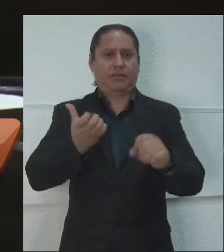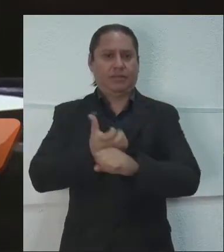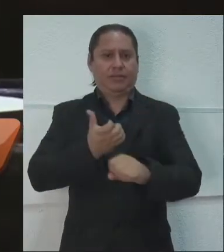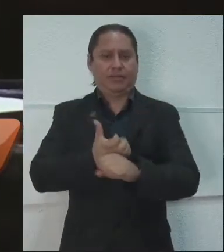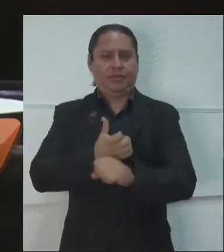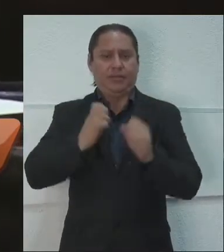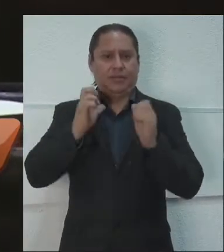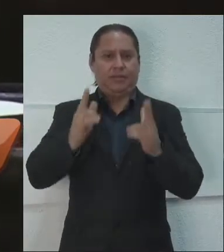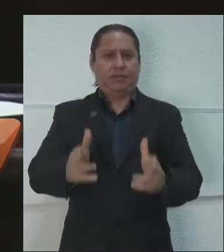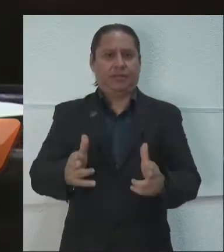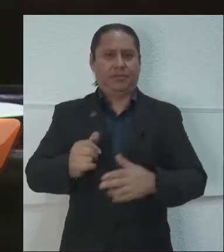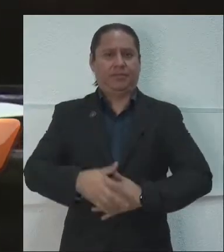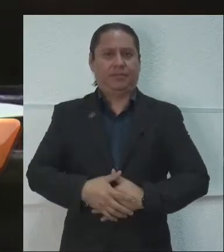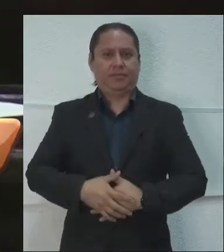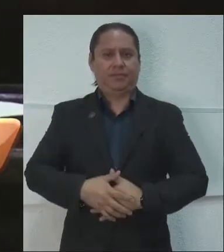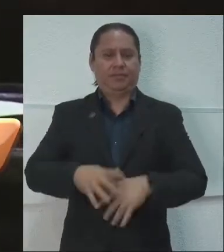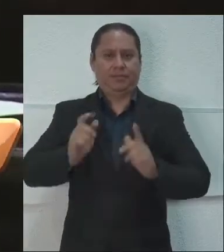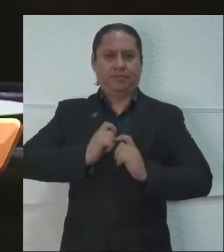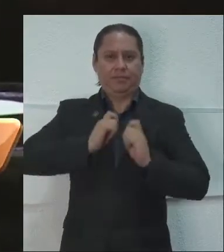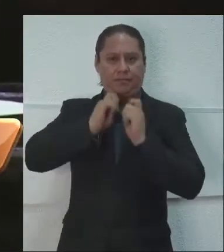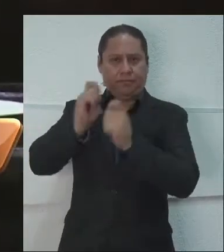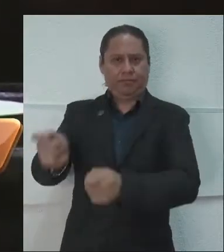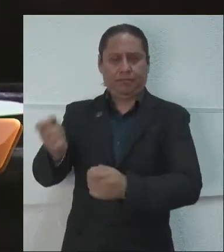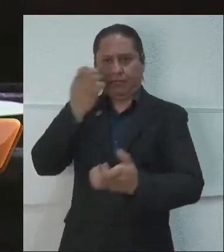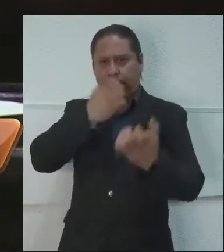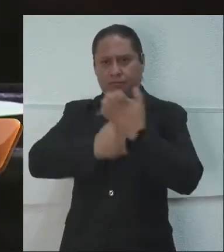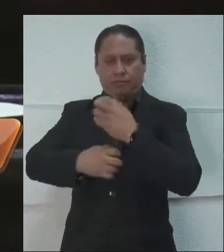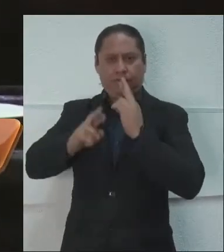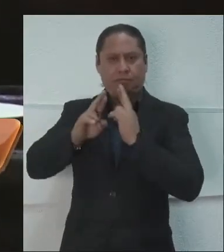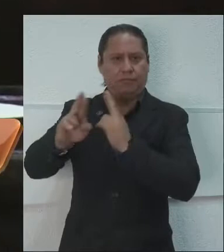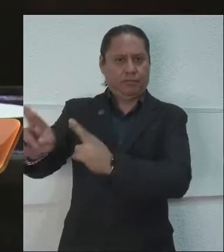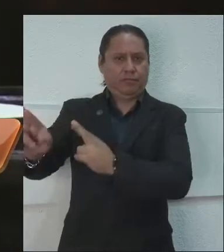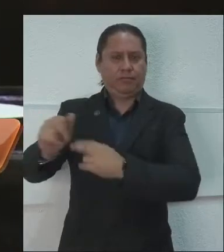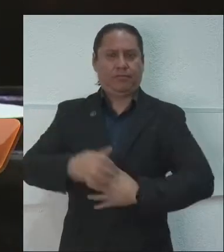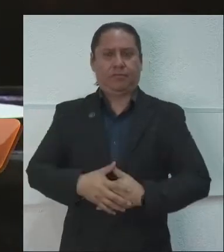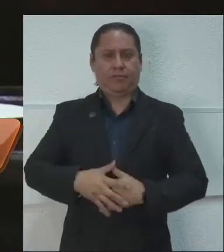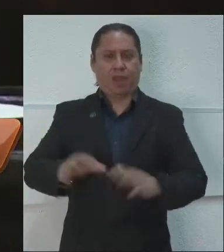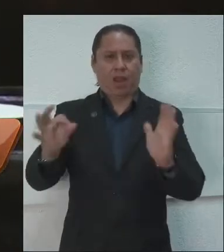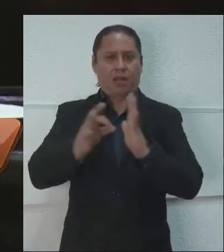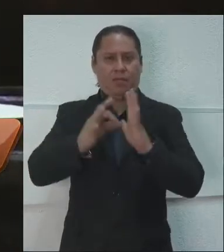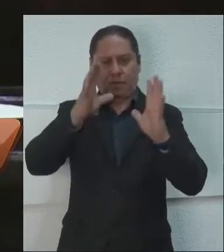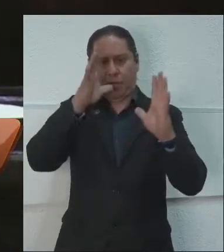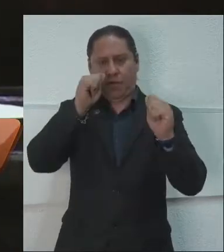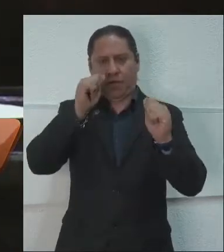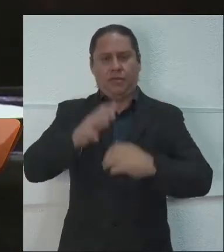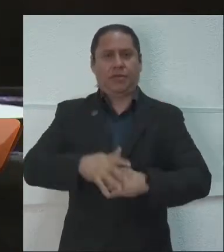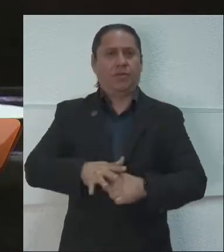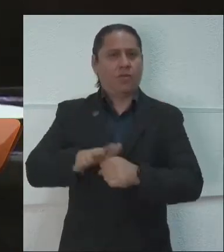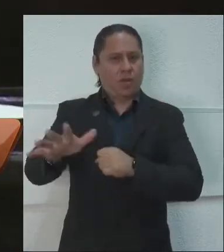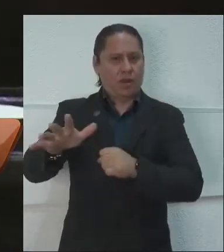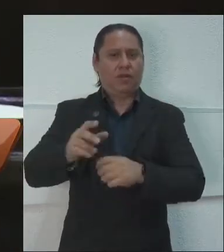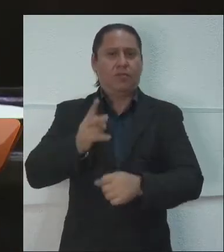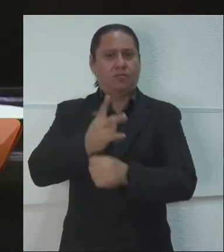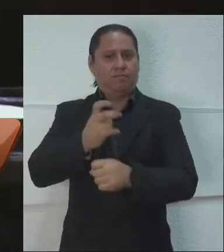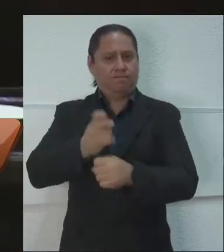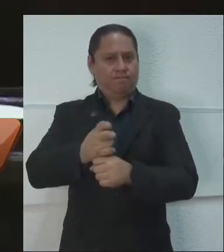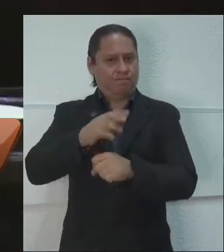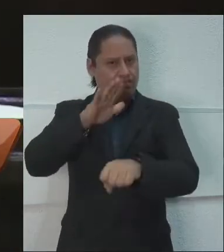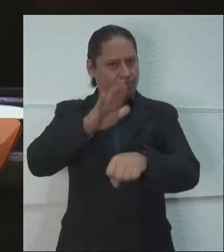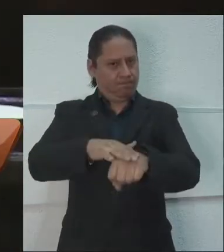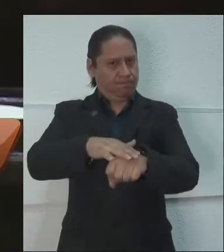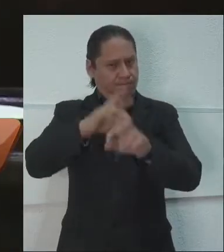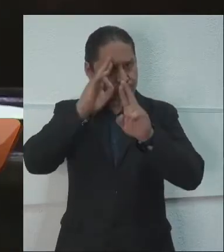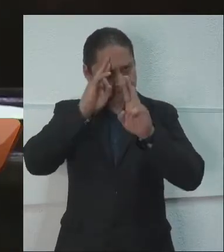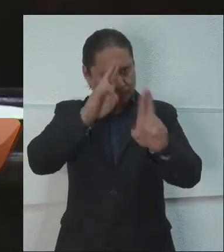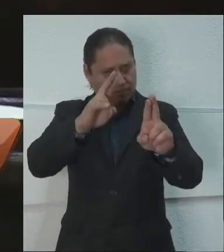del Estado de Chiapas, les fue turnado para su estudio y dictamen el punto de acuerdo por el que se exhorta